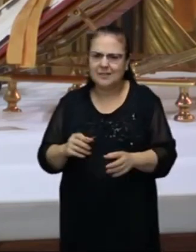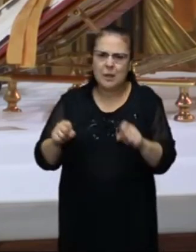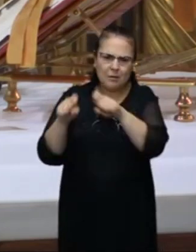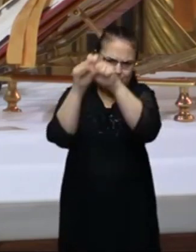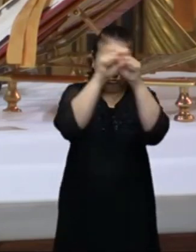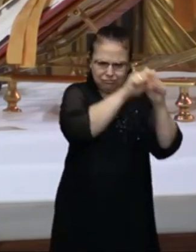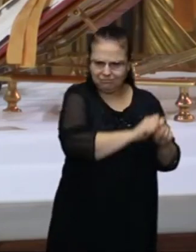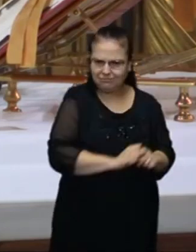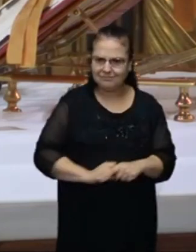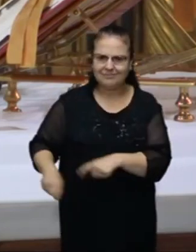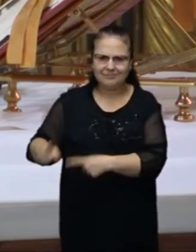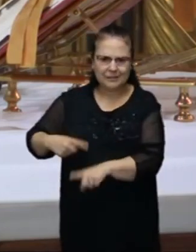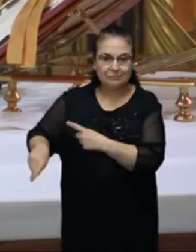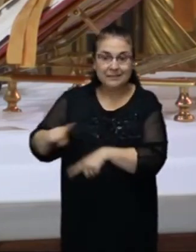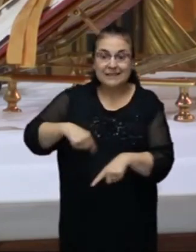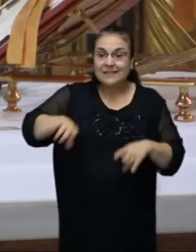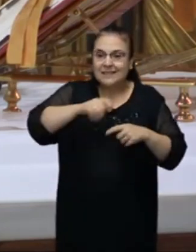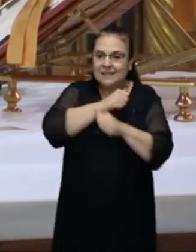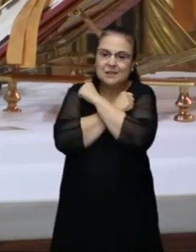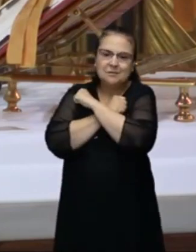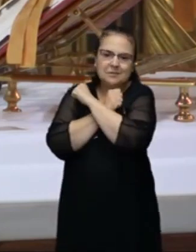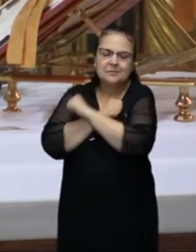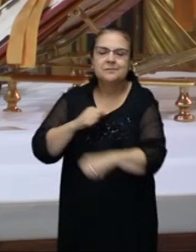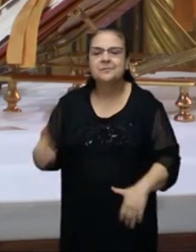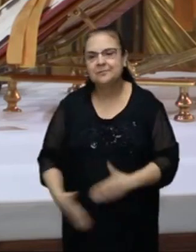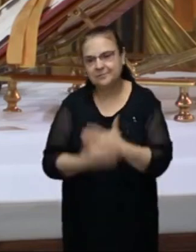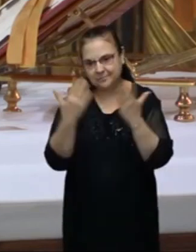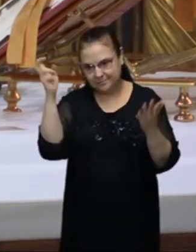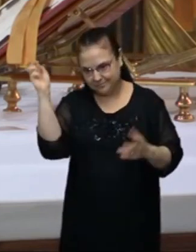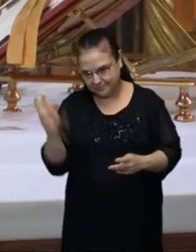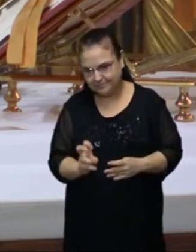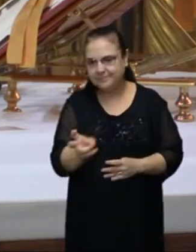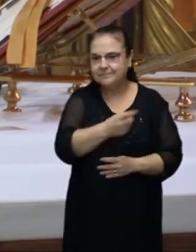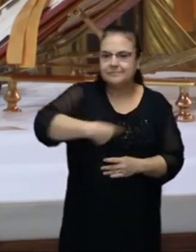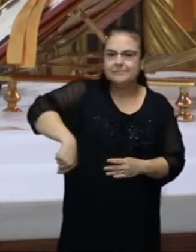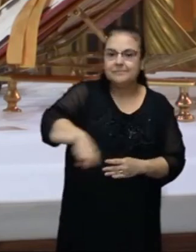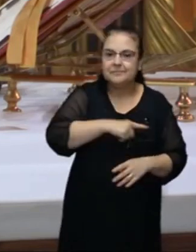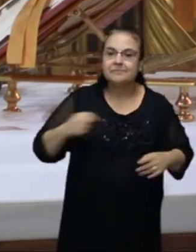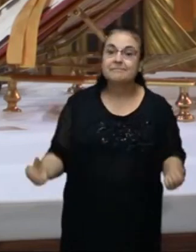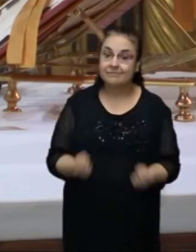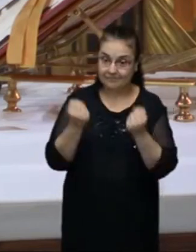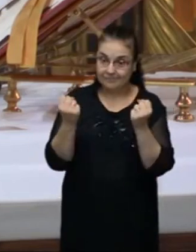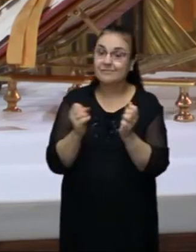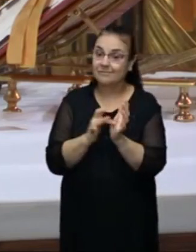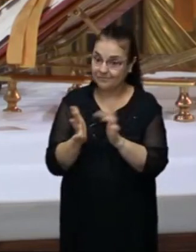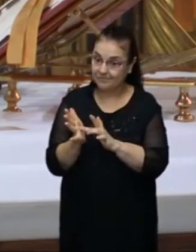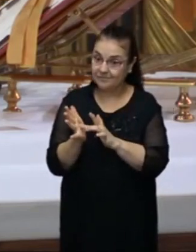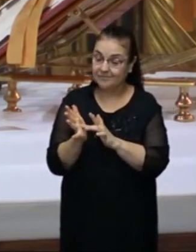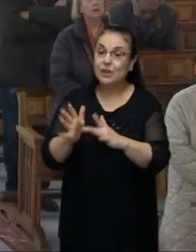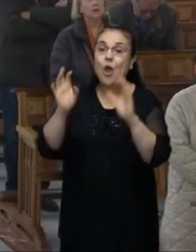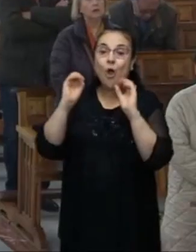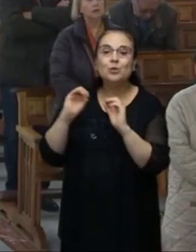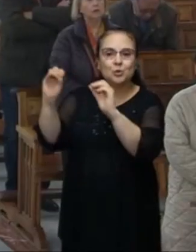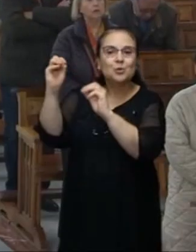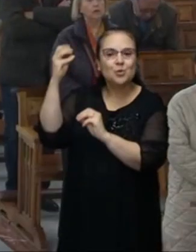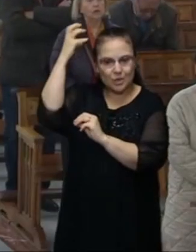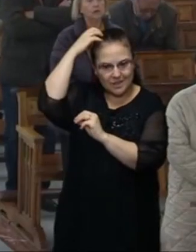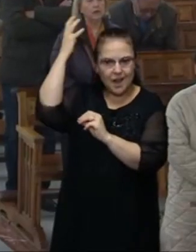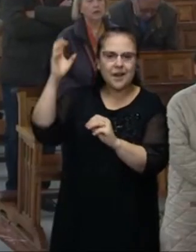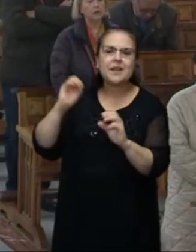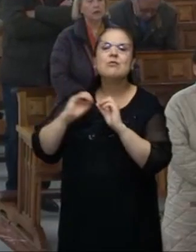toda perturbación, mientras esperamos la gloriosa venida de nuestro Salvador Jesucristo.